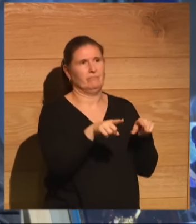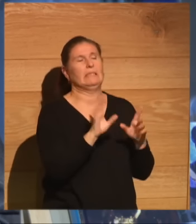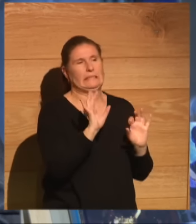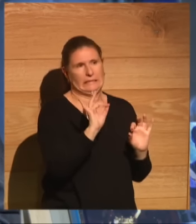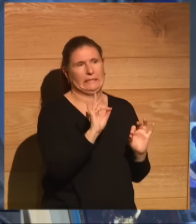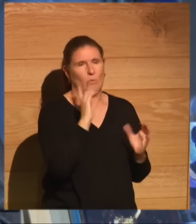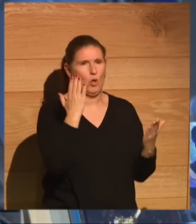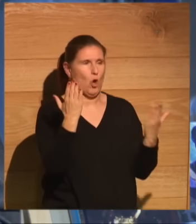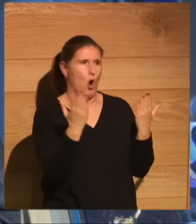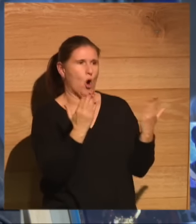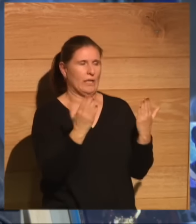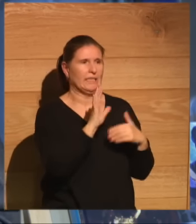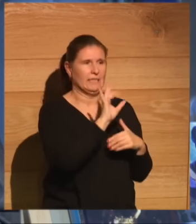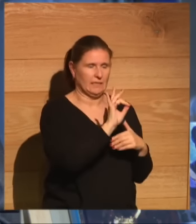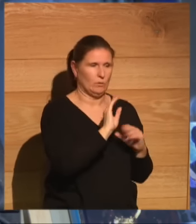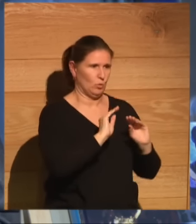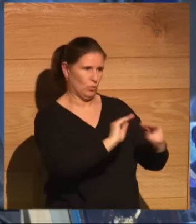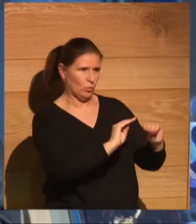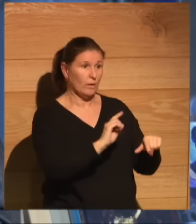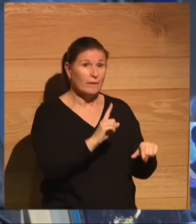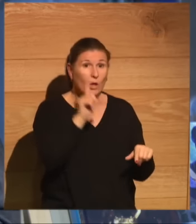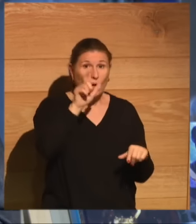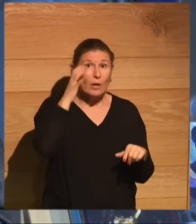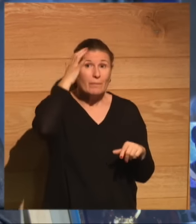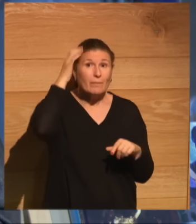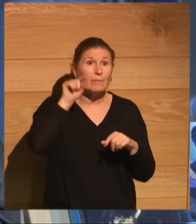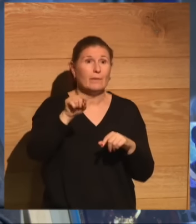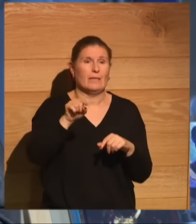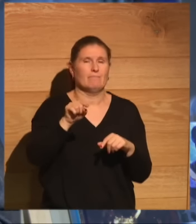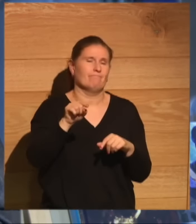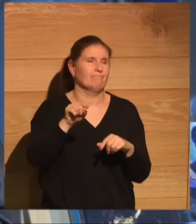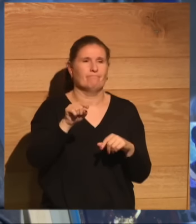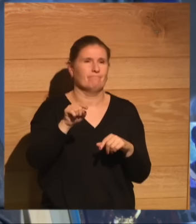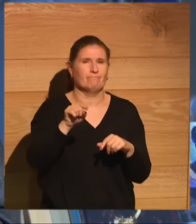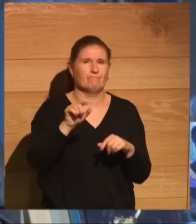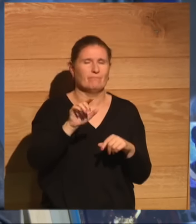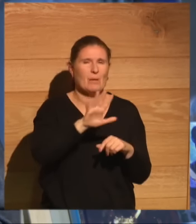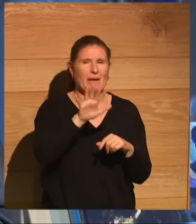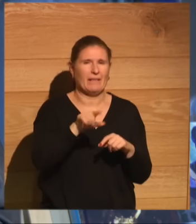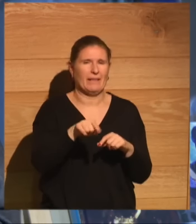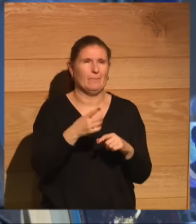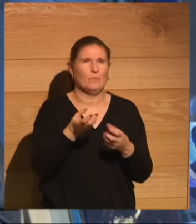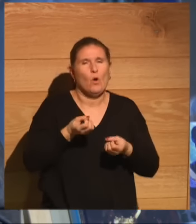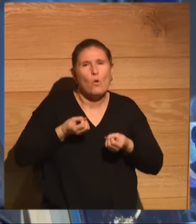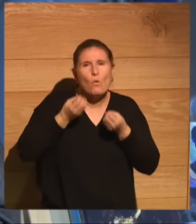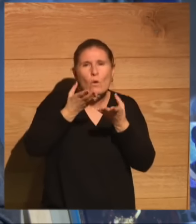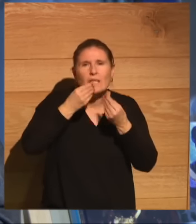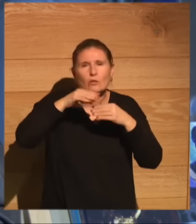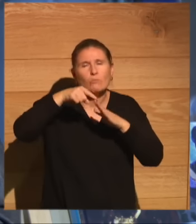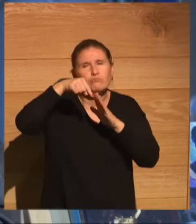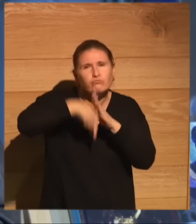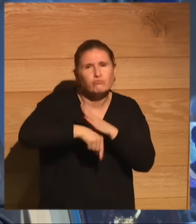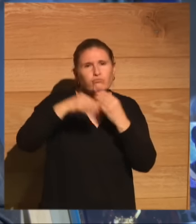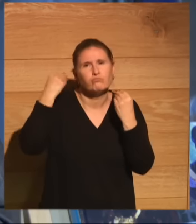Por contraste y de ese peso. Pero él, y lo digo en su favor, no me parece que esté siendo reverencial en ese aspecto y que esté contando una historia honda, sino